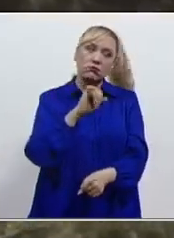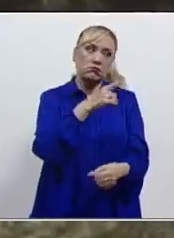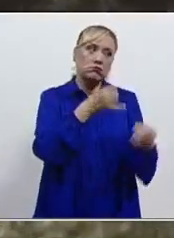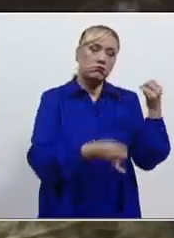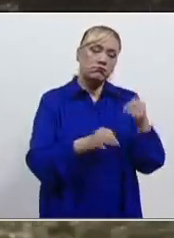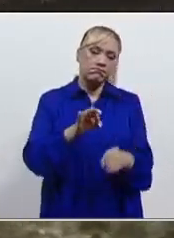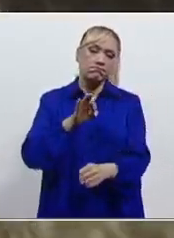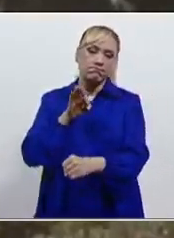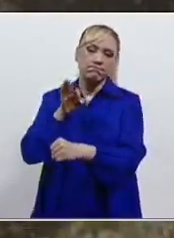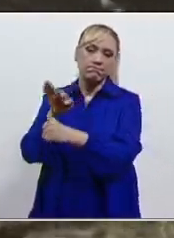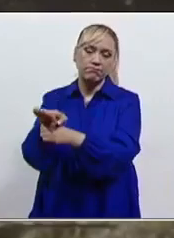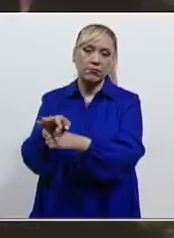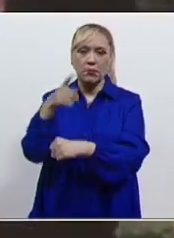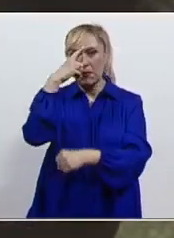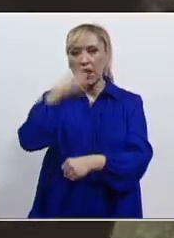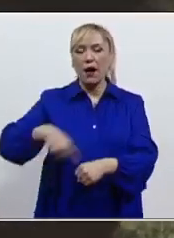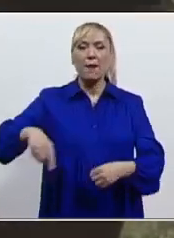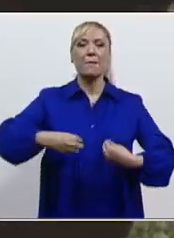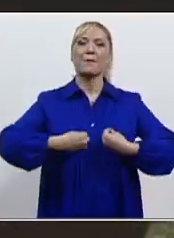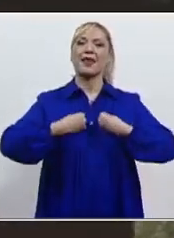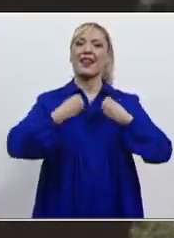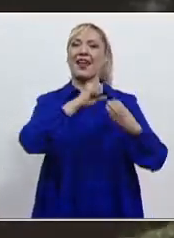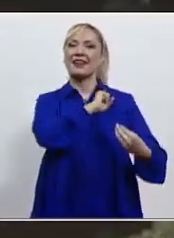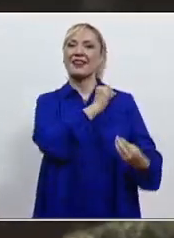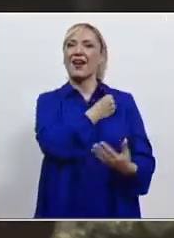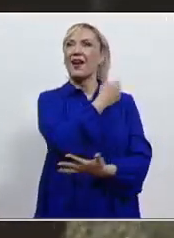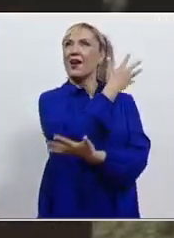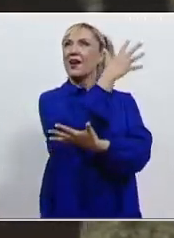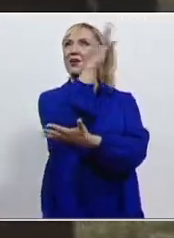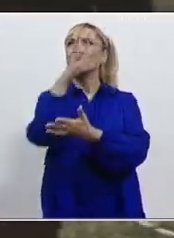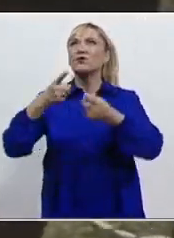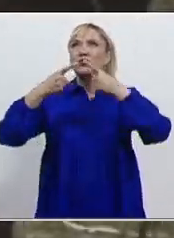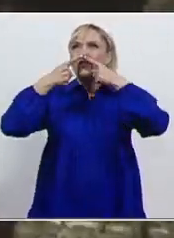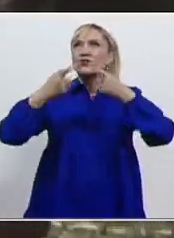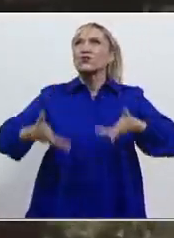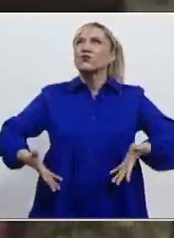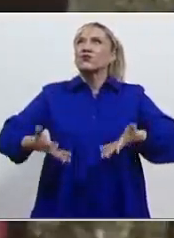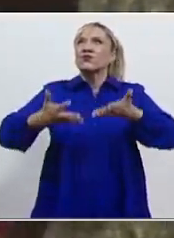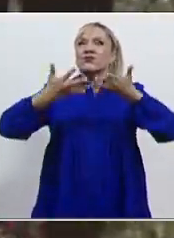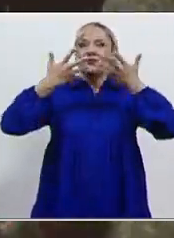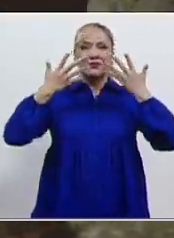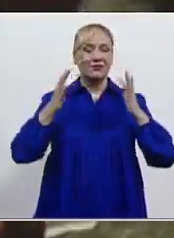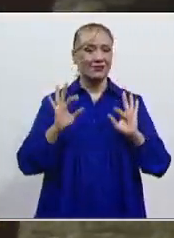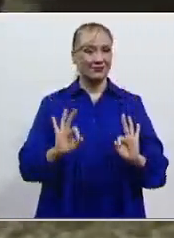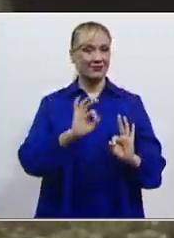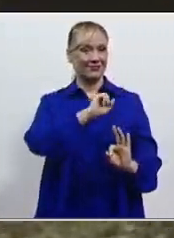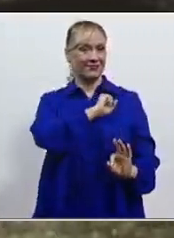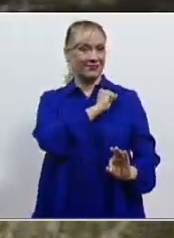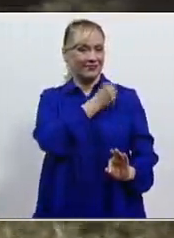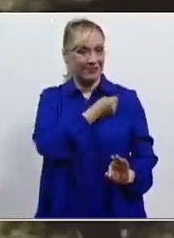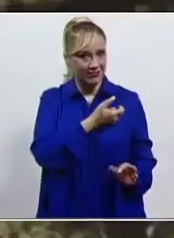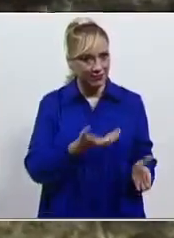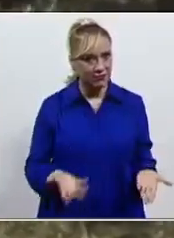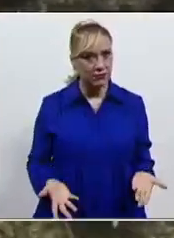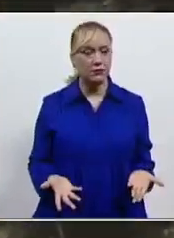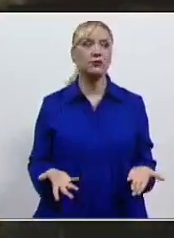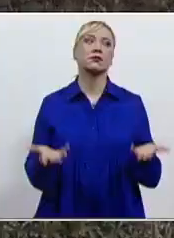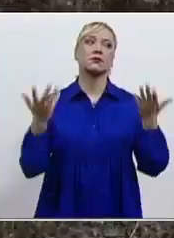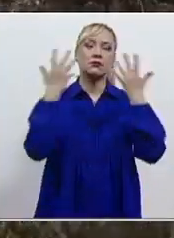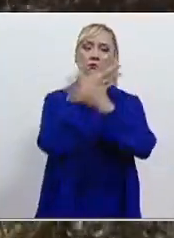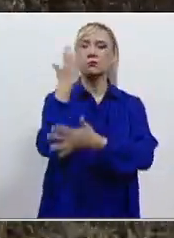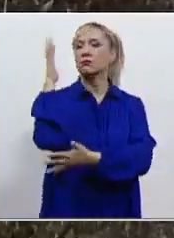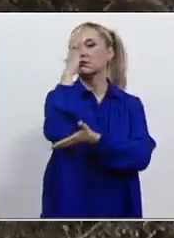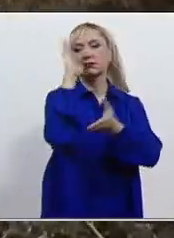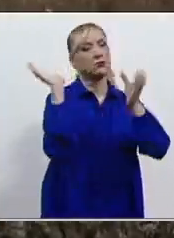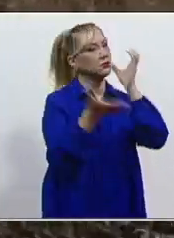humano a un medio ambiente sano. Los quejosos argumentaron la falta de consulta para proceder a la tala y de no realizar todas las acciones